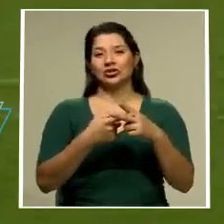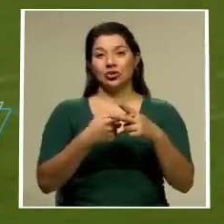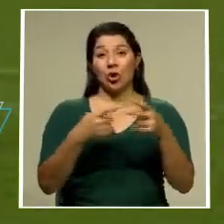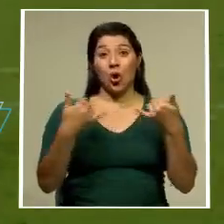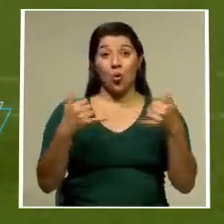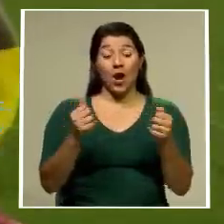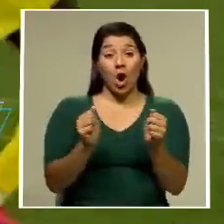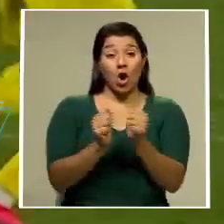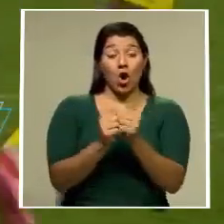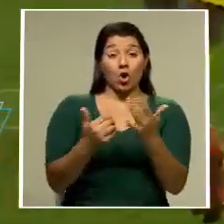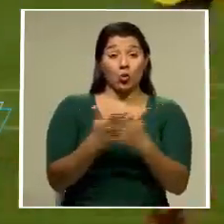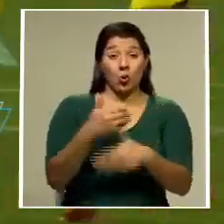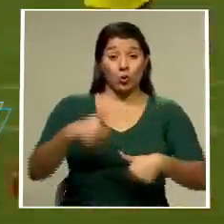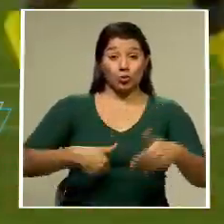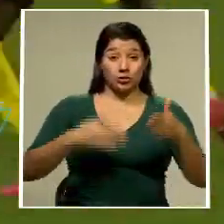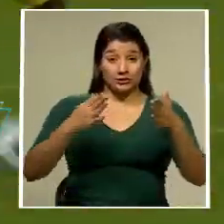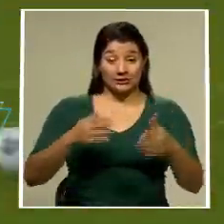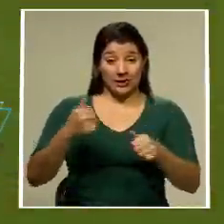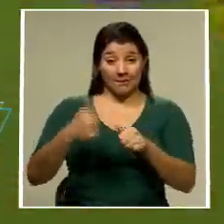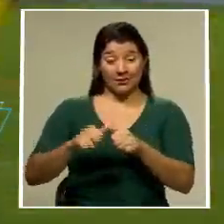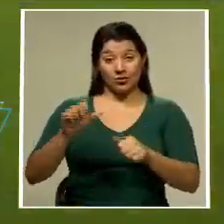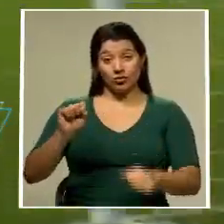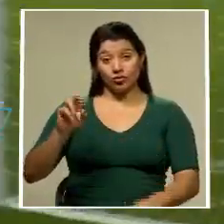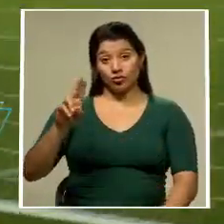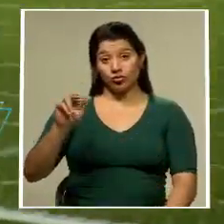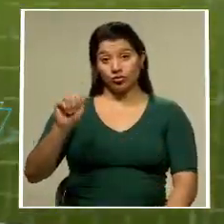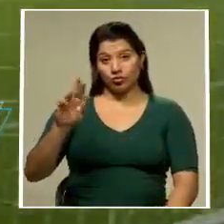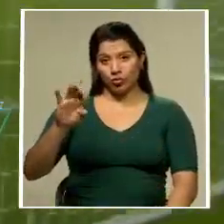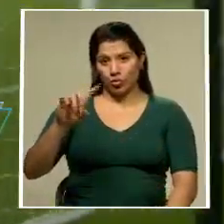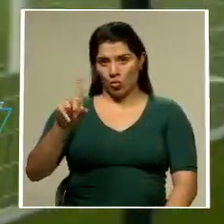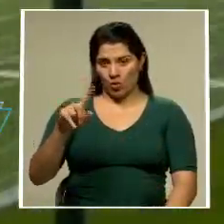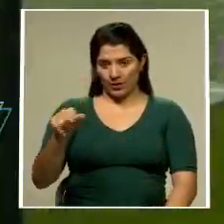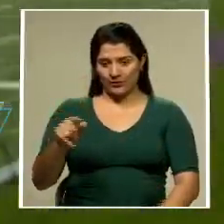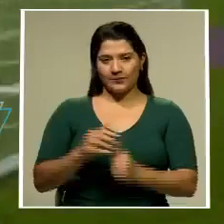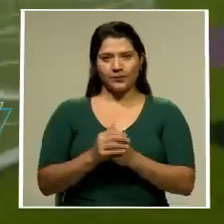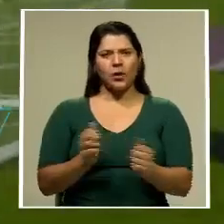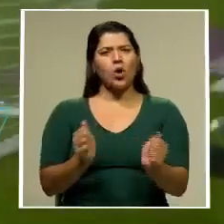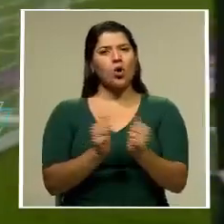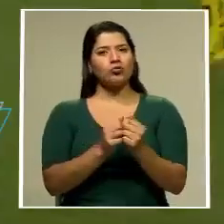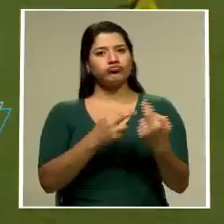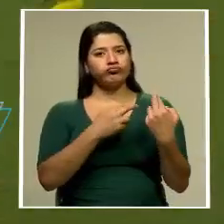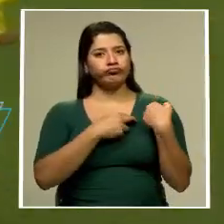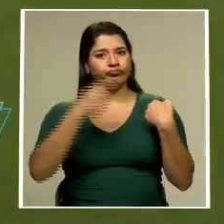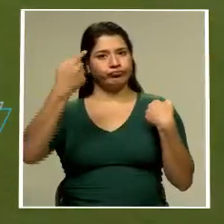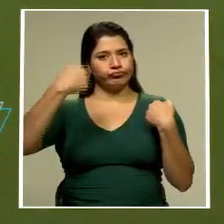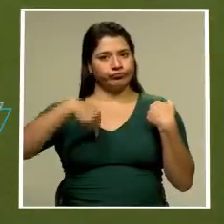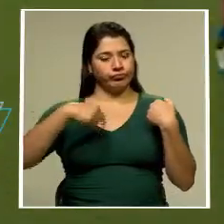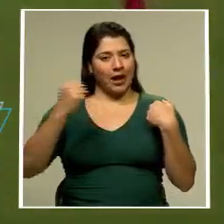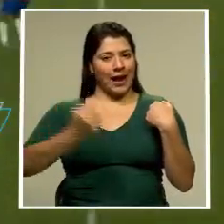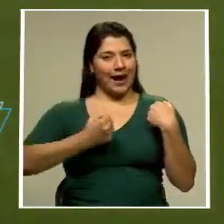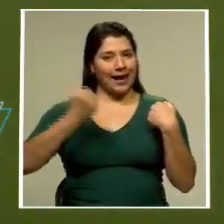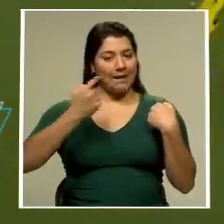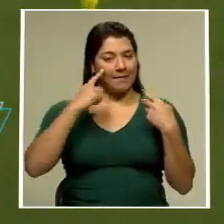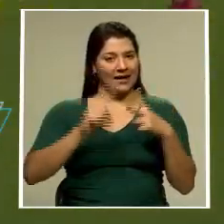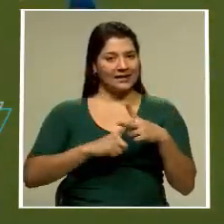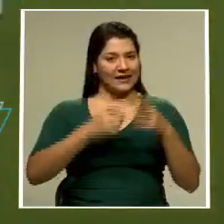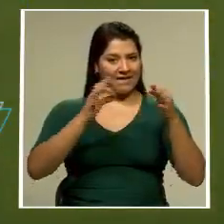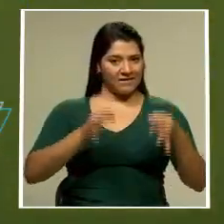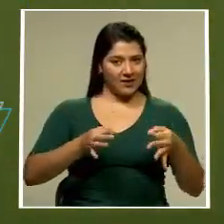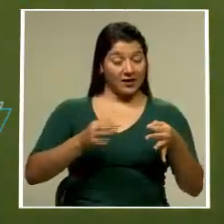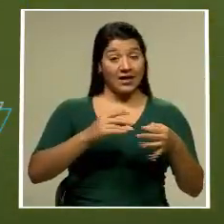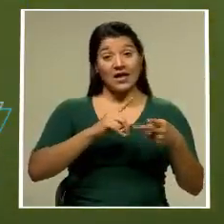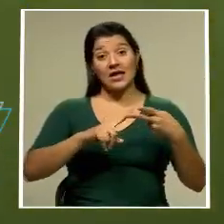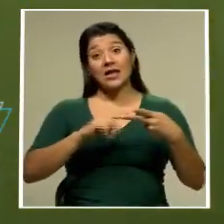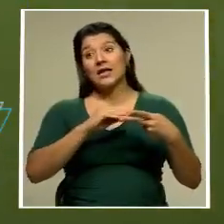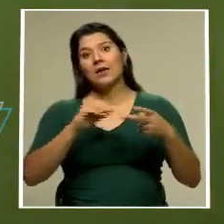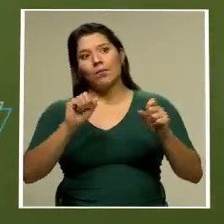Fernando Suárez al frente de la Selección Nacional de Costa Rica. Con la obligación de ganar para iniciar su trabajo con el pie derecho y de paso quitarle